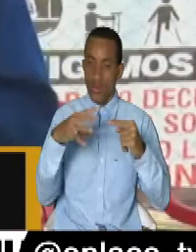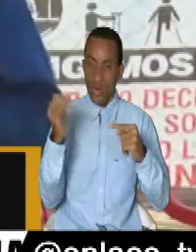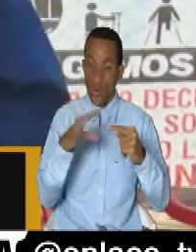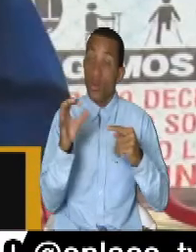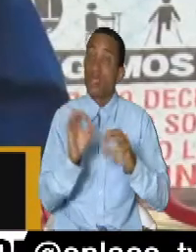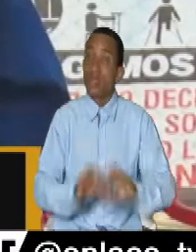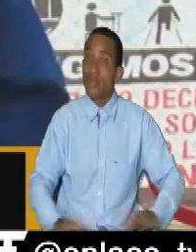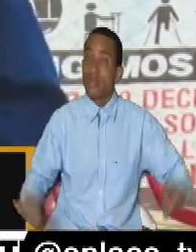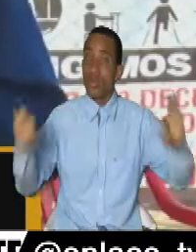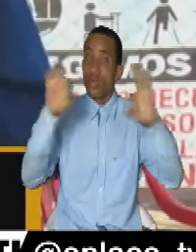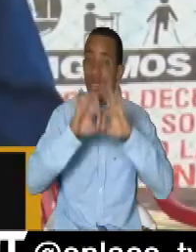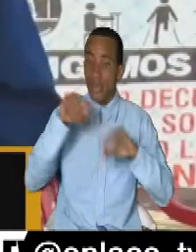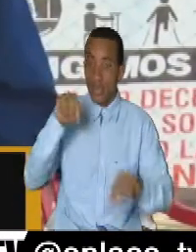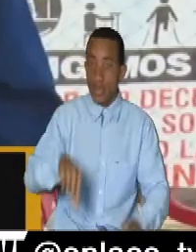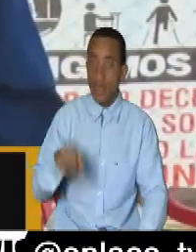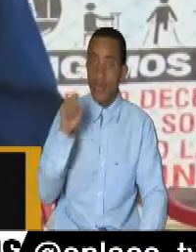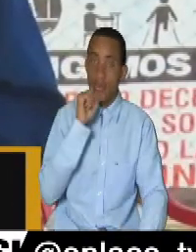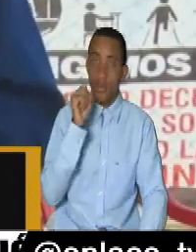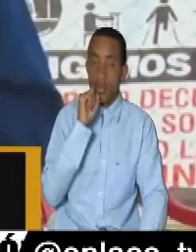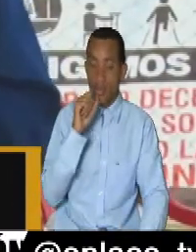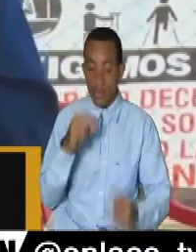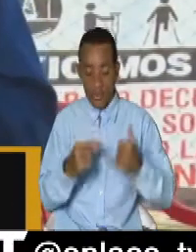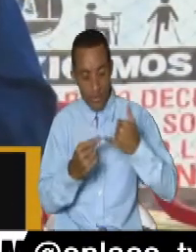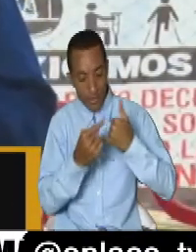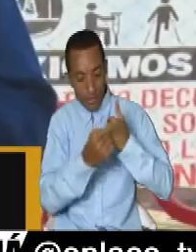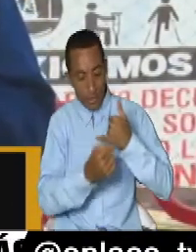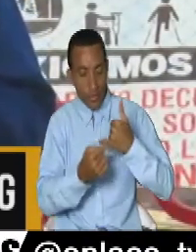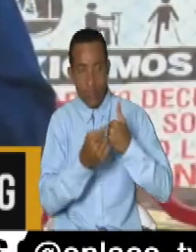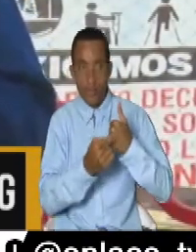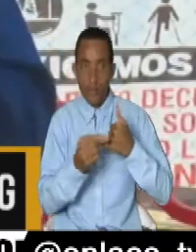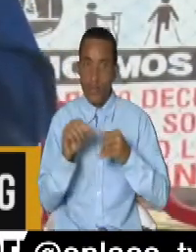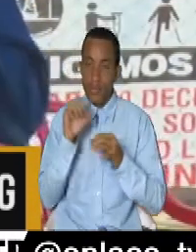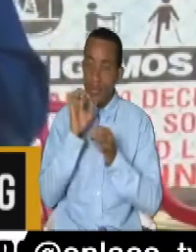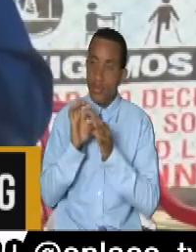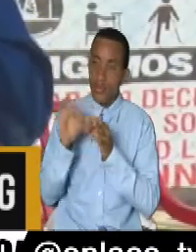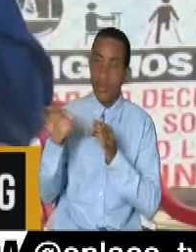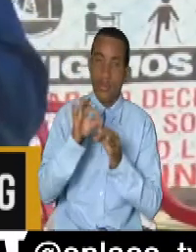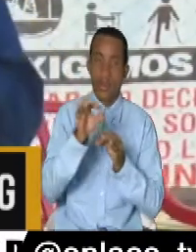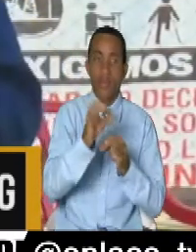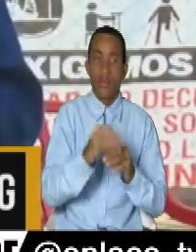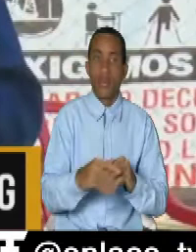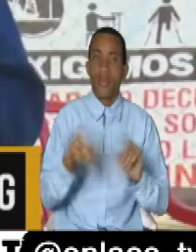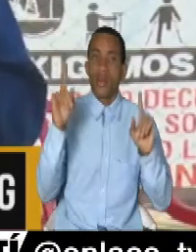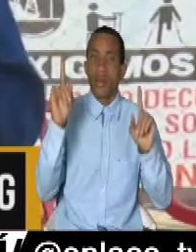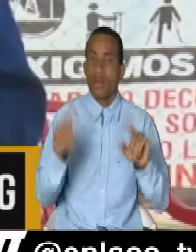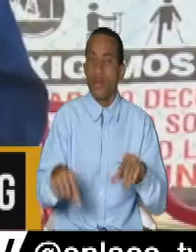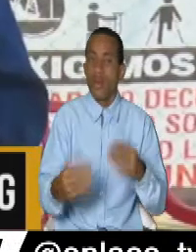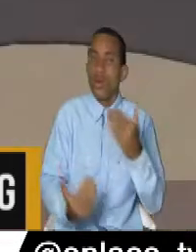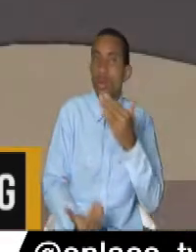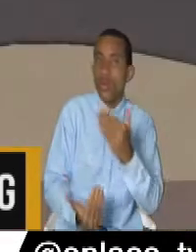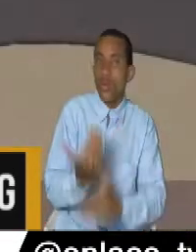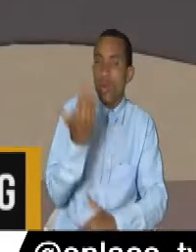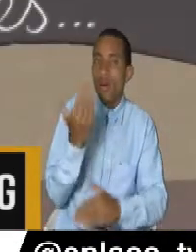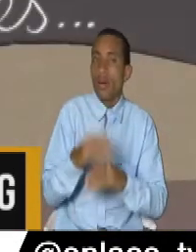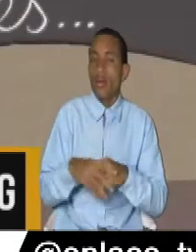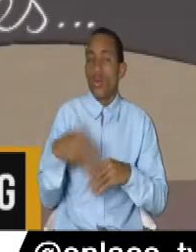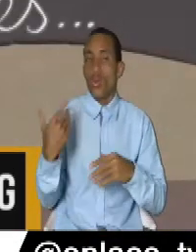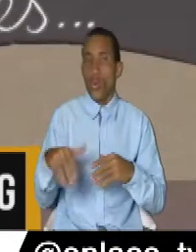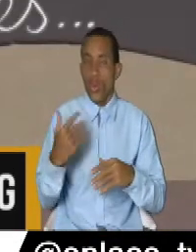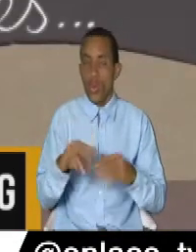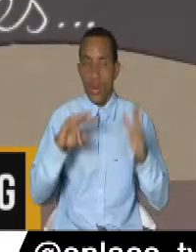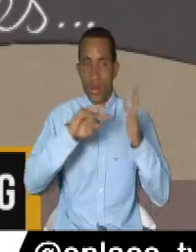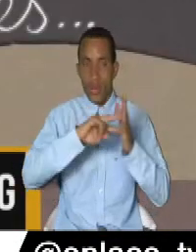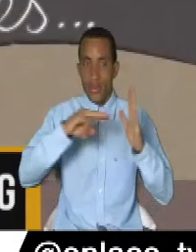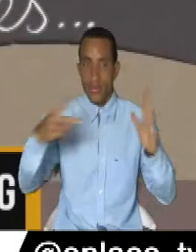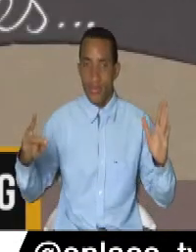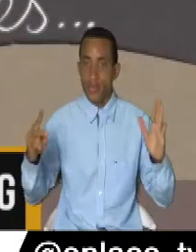para la vida de Barrancabermeja y del Magdalena Medio, porque tiene que ver con lo que se denominan las nuevas fronteras tecnológicas y las nuevas fronteras